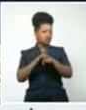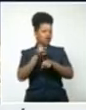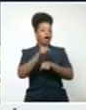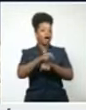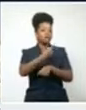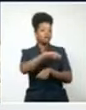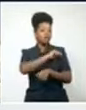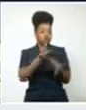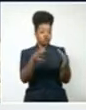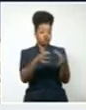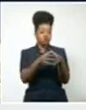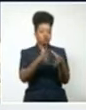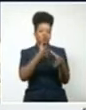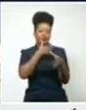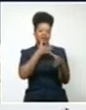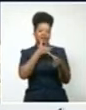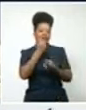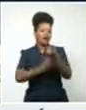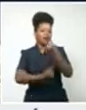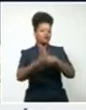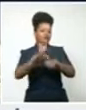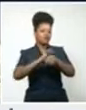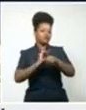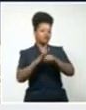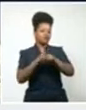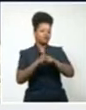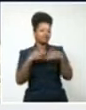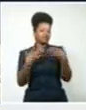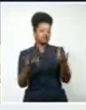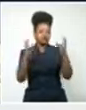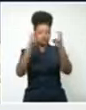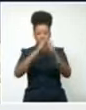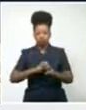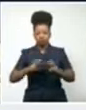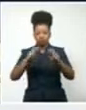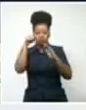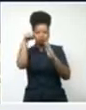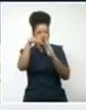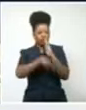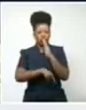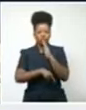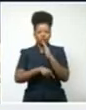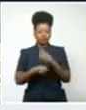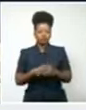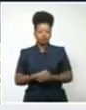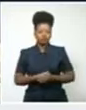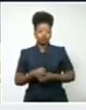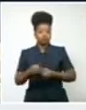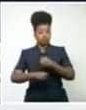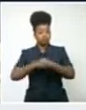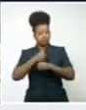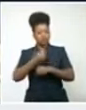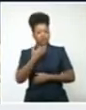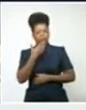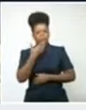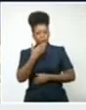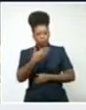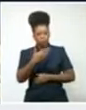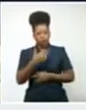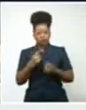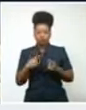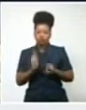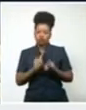personas infectadas. Y entonces tú profundizas en el estudio. Por lo tanto, son muy útiles, son muy